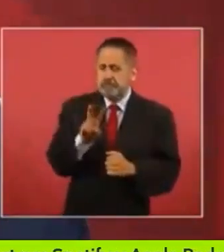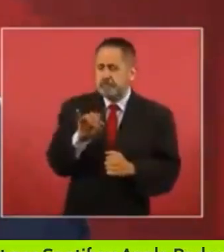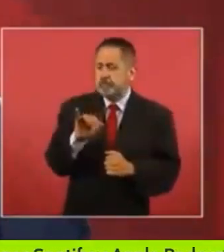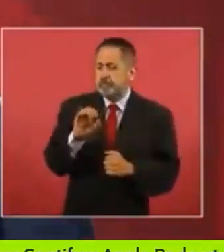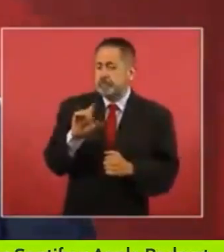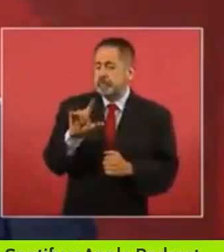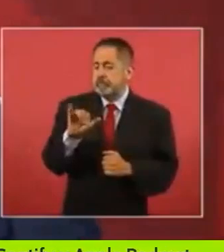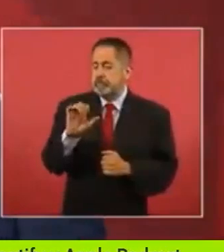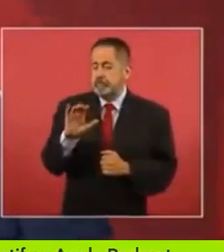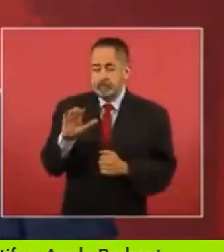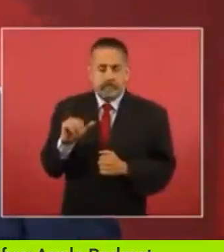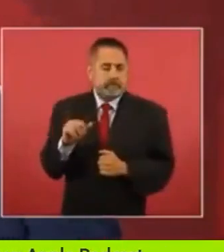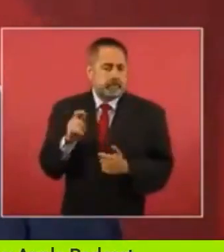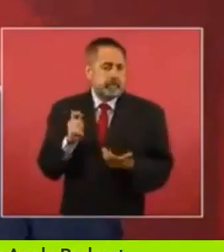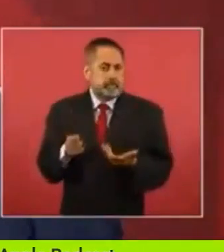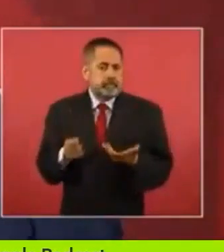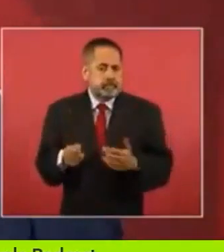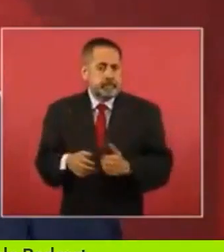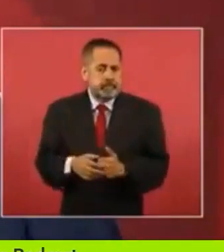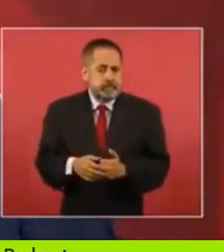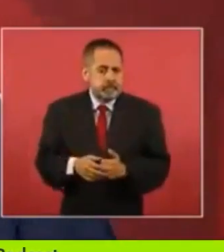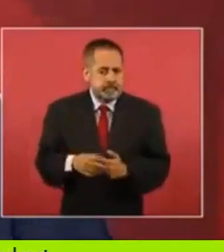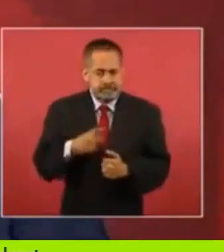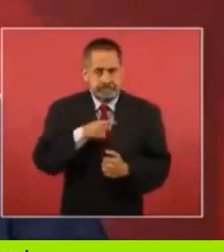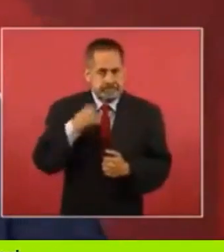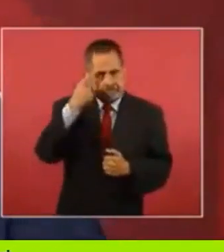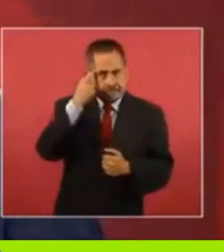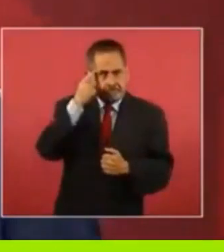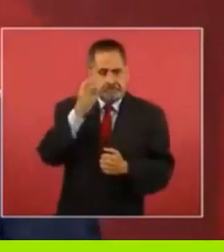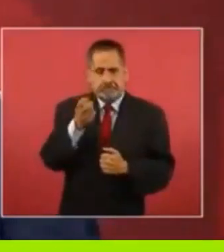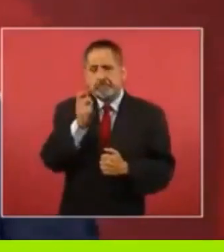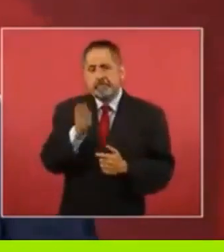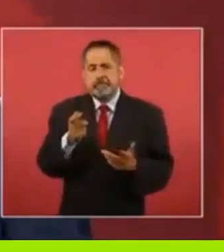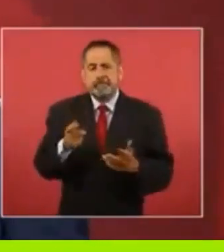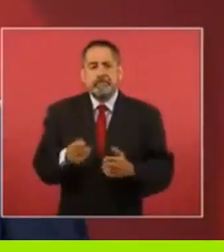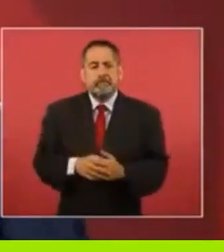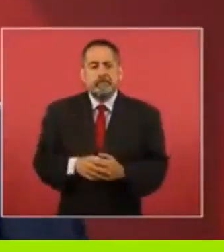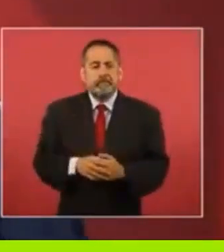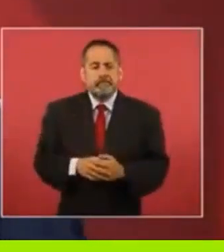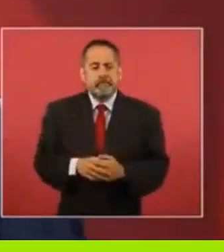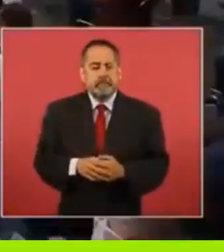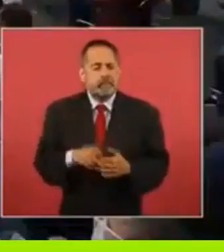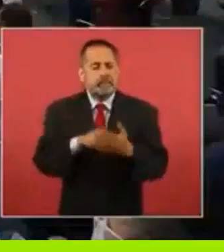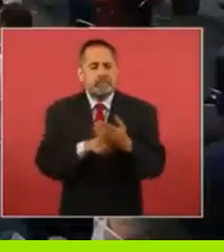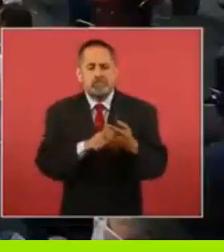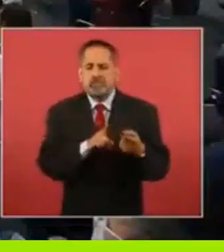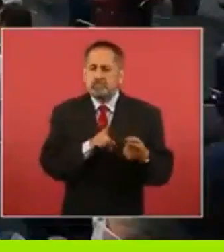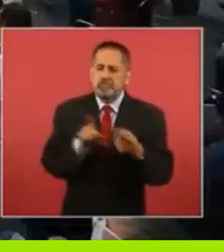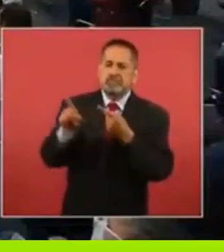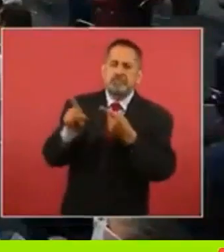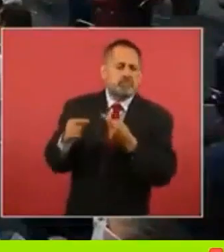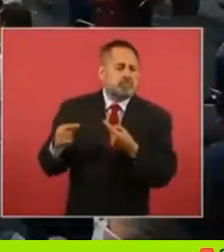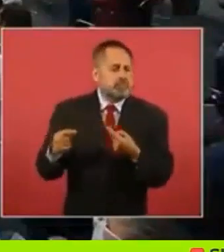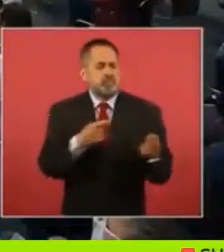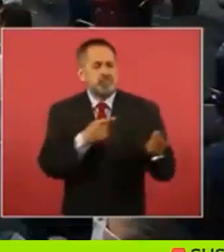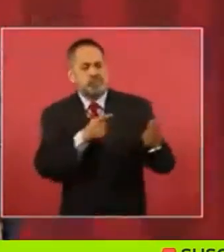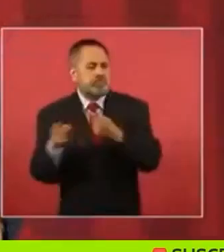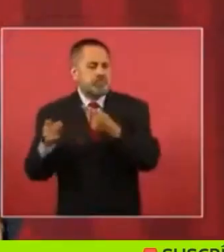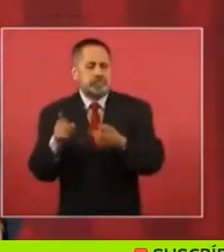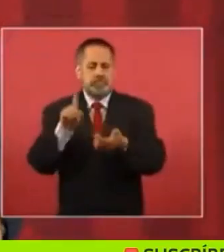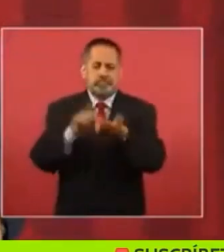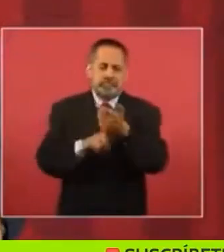que debería de conseguirse así pues los insultos también son